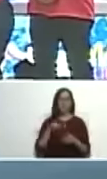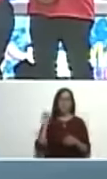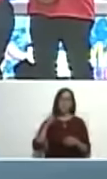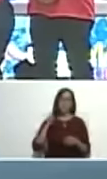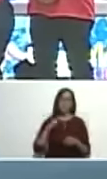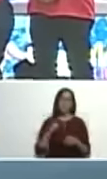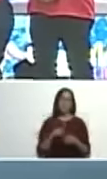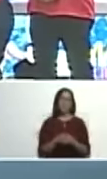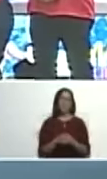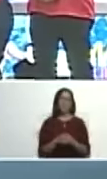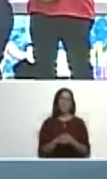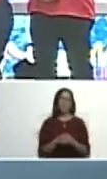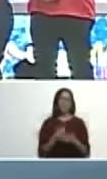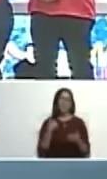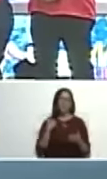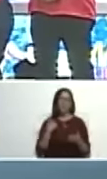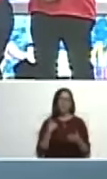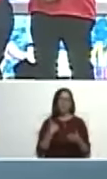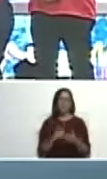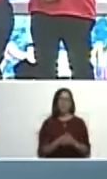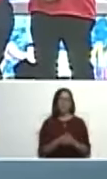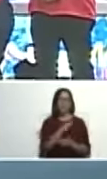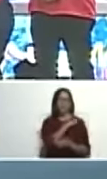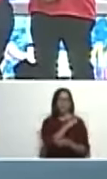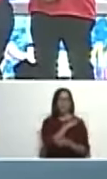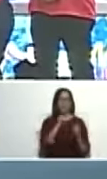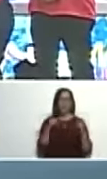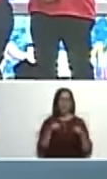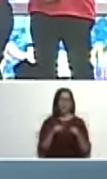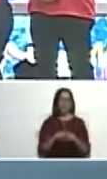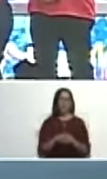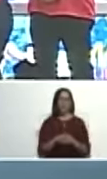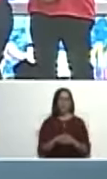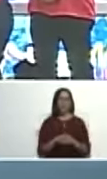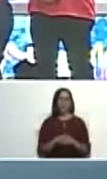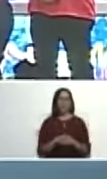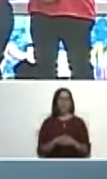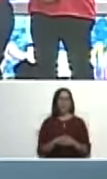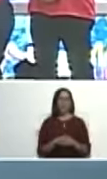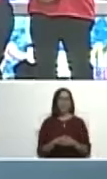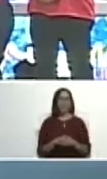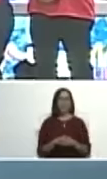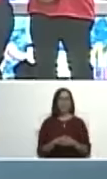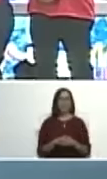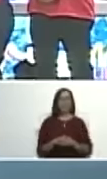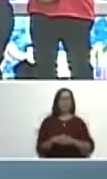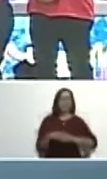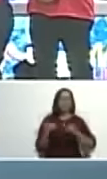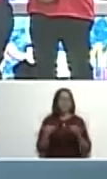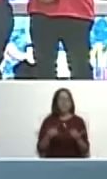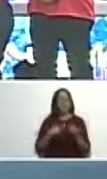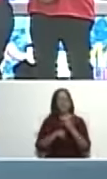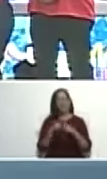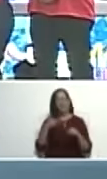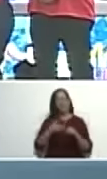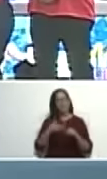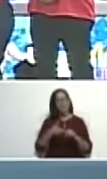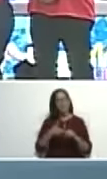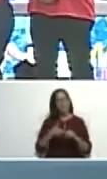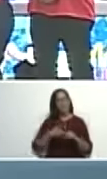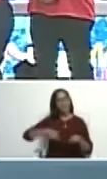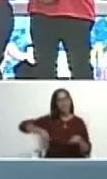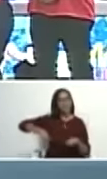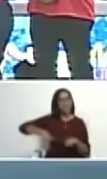una vez por todas, y aquí aprovecho que estoy con el jefe acá, Pedro Rafael Tellechea, para de una vez por todas ir hacia la PDVSA